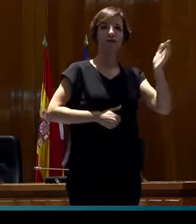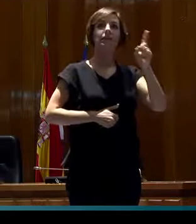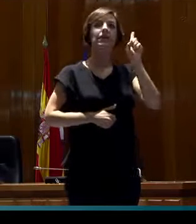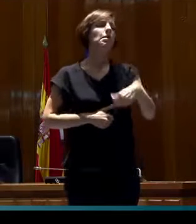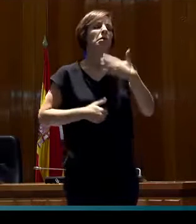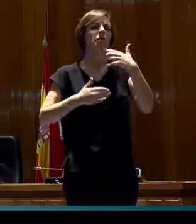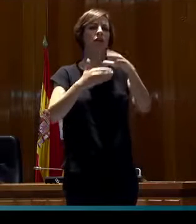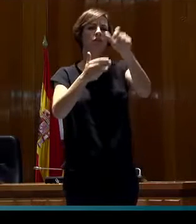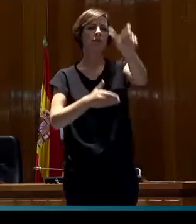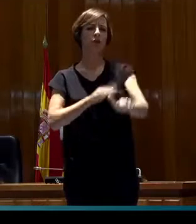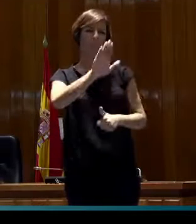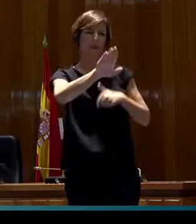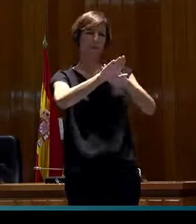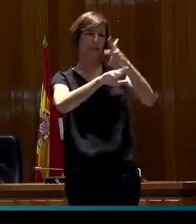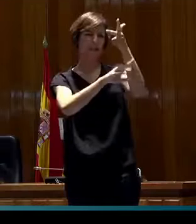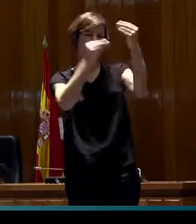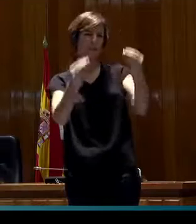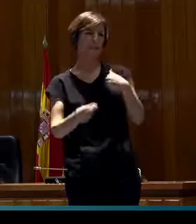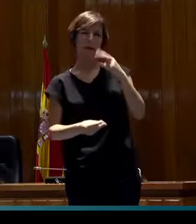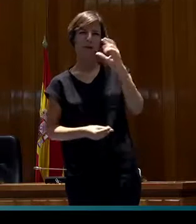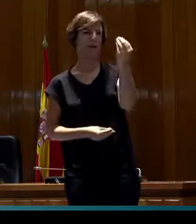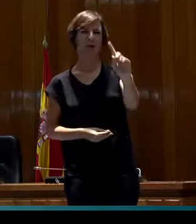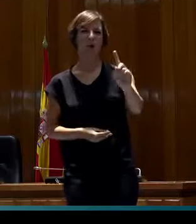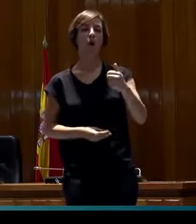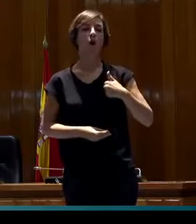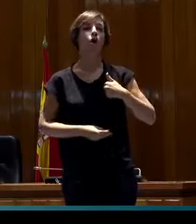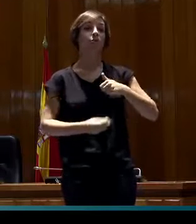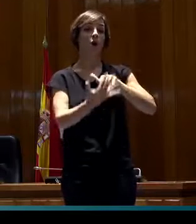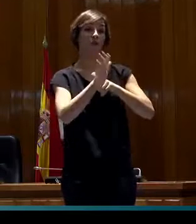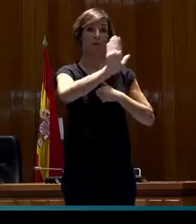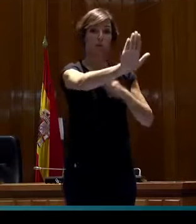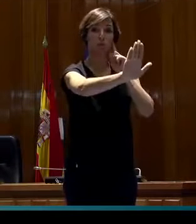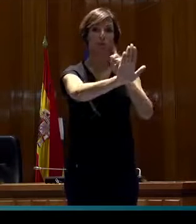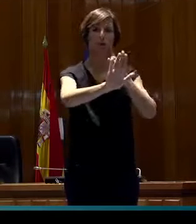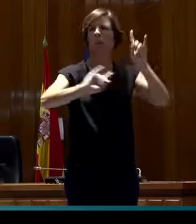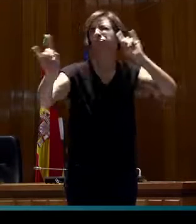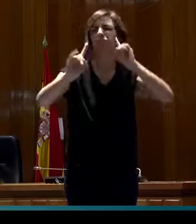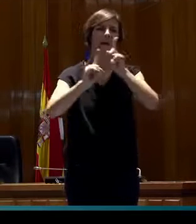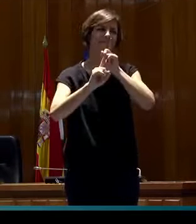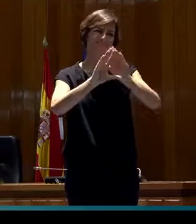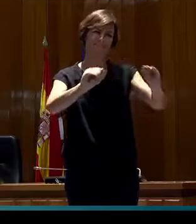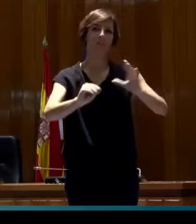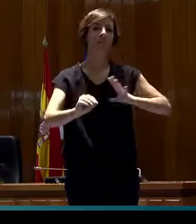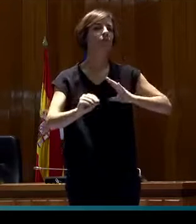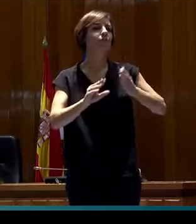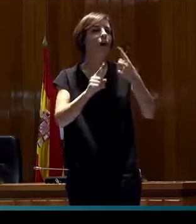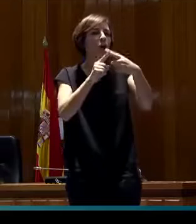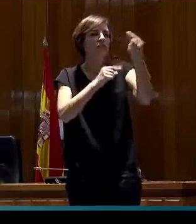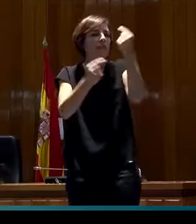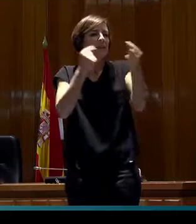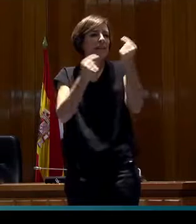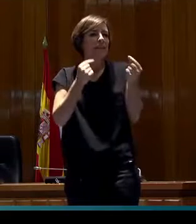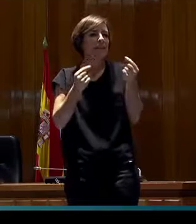enfoque de la cámara, silenciar el micrófono del ordenador si fuera preciso, una serie de cosas que en un